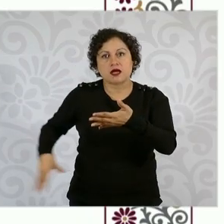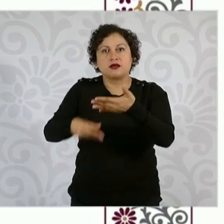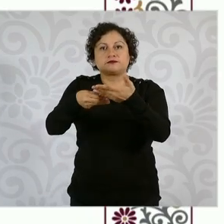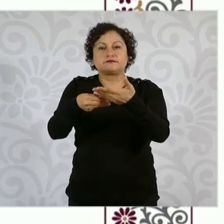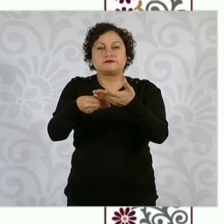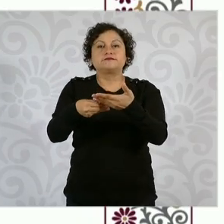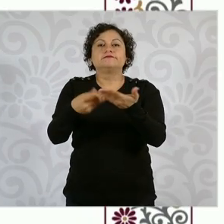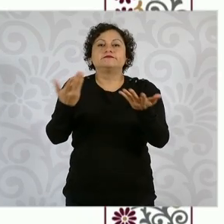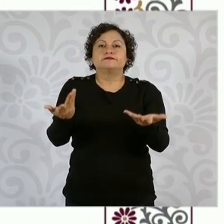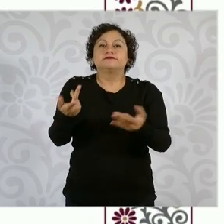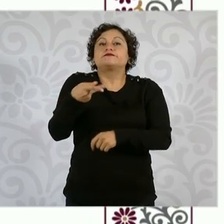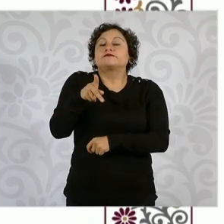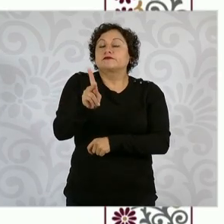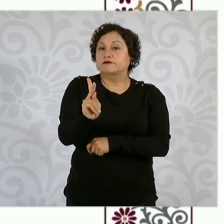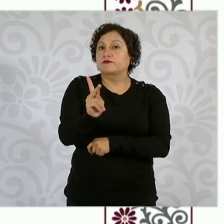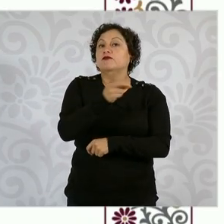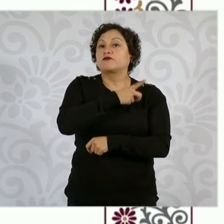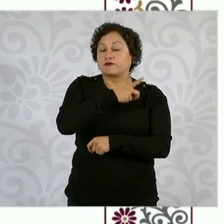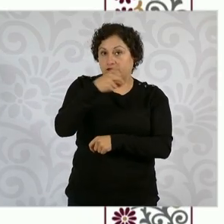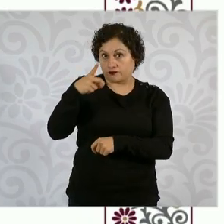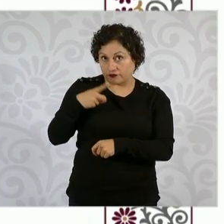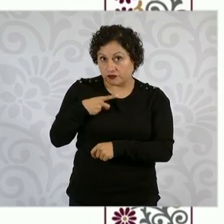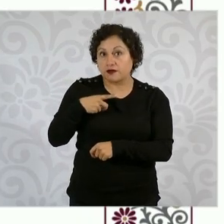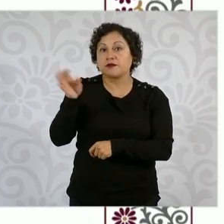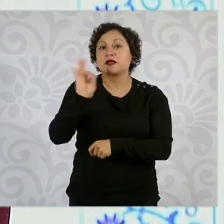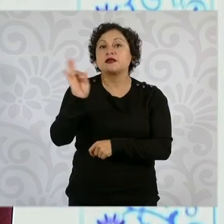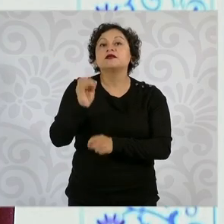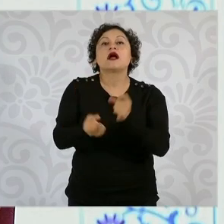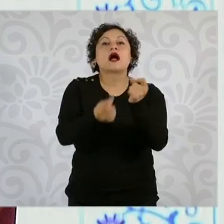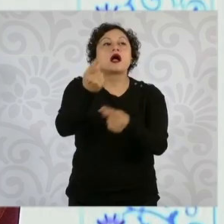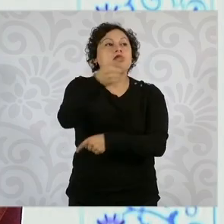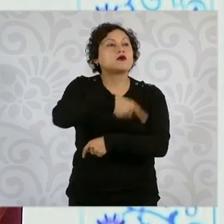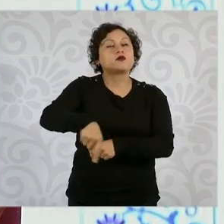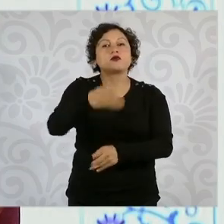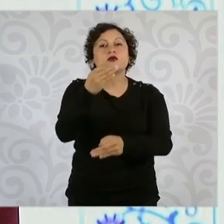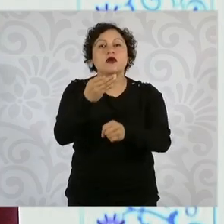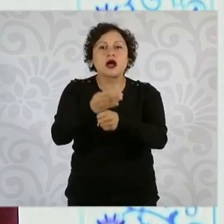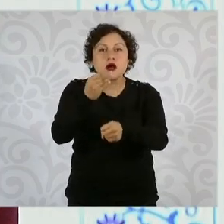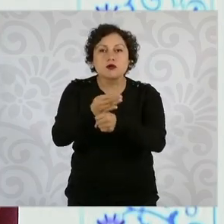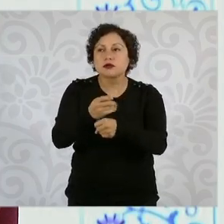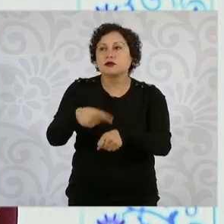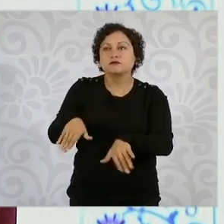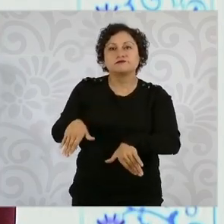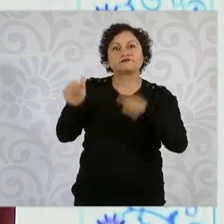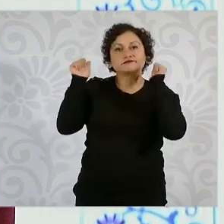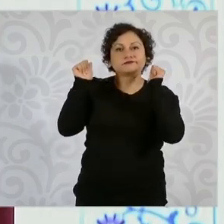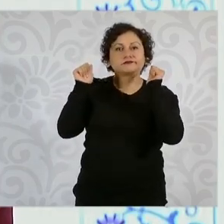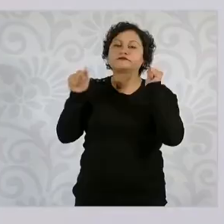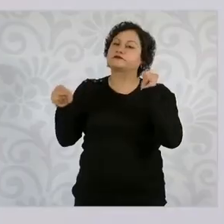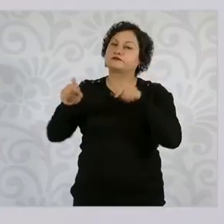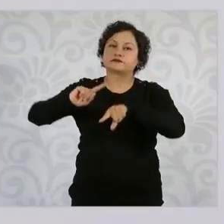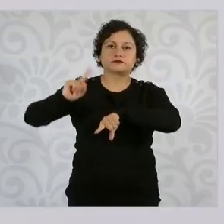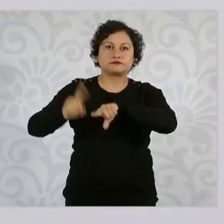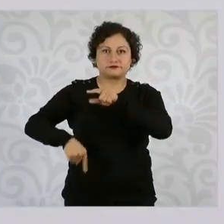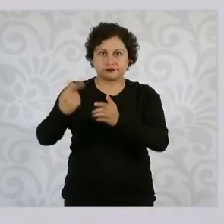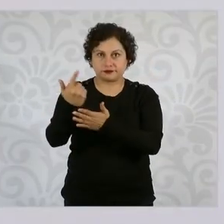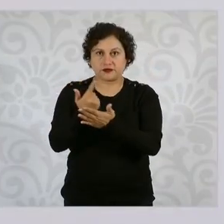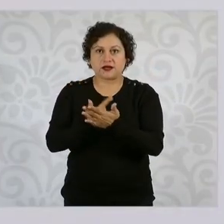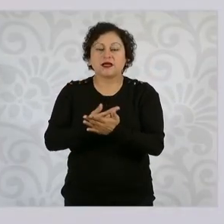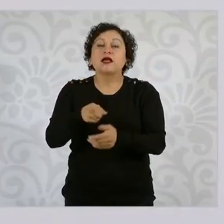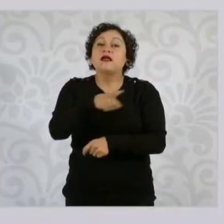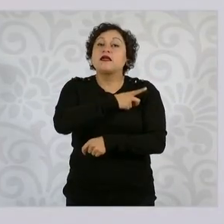que hayan manifestado ante el Senado la declinación de su candidatura dentro de los 30